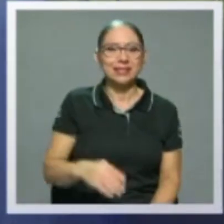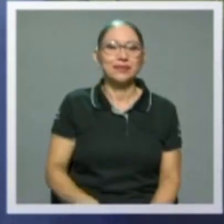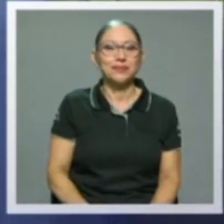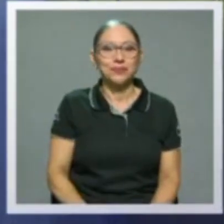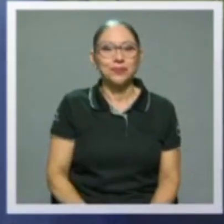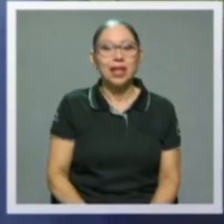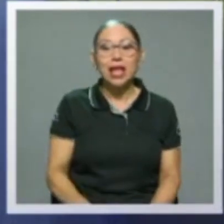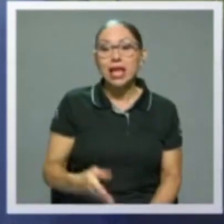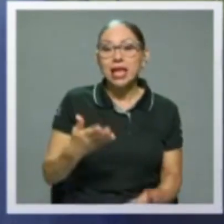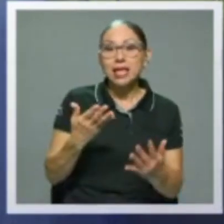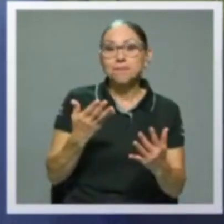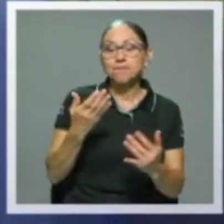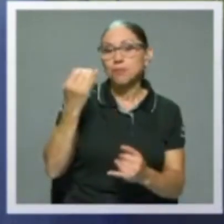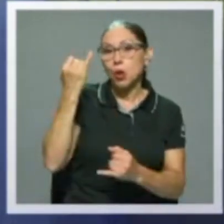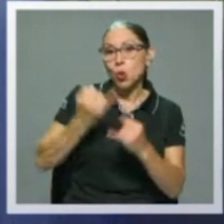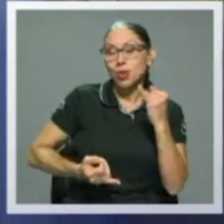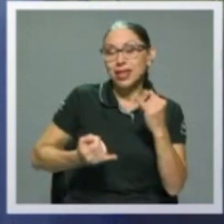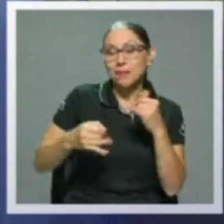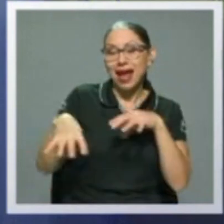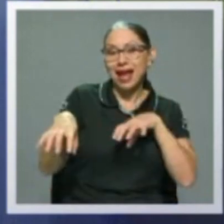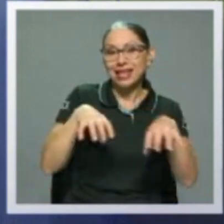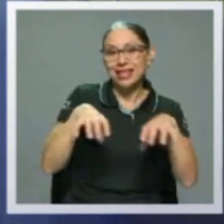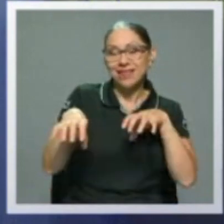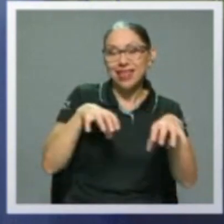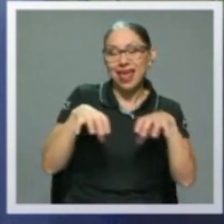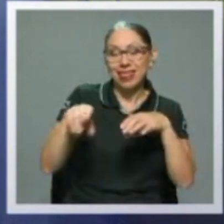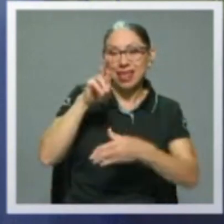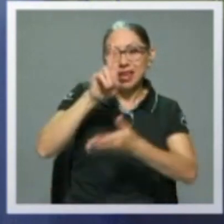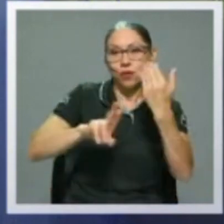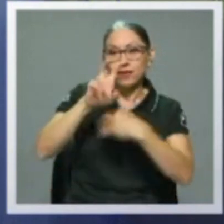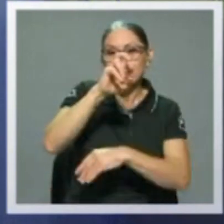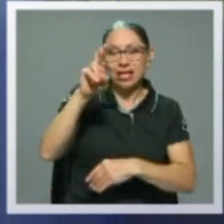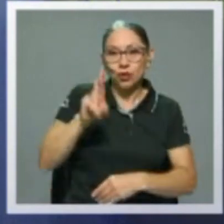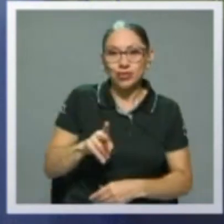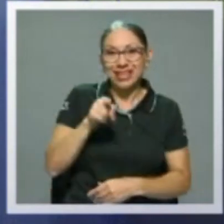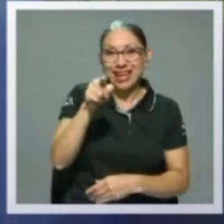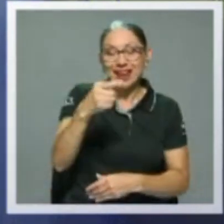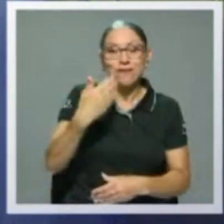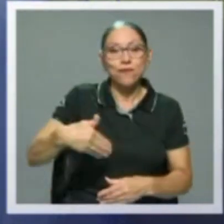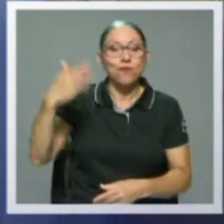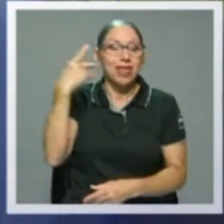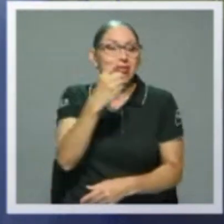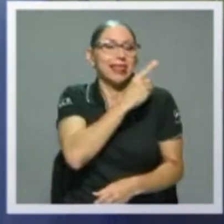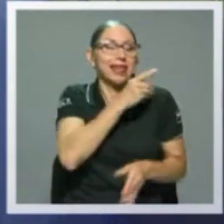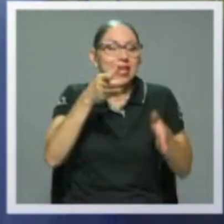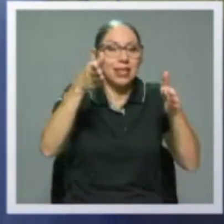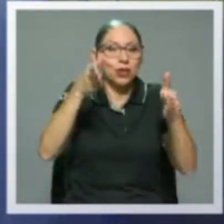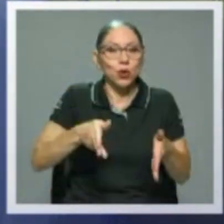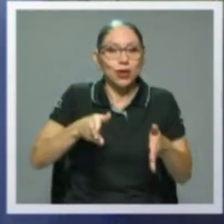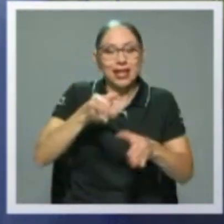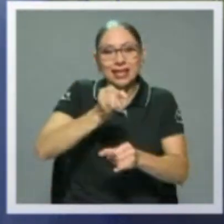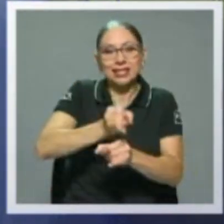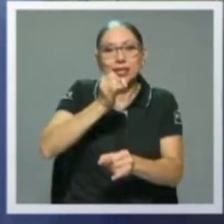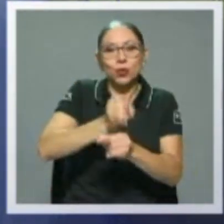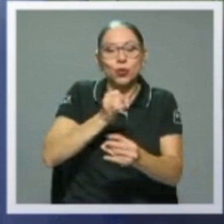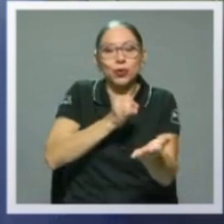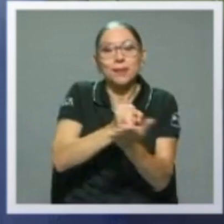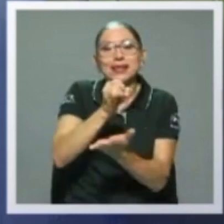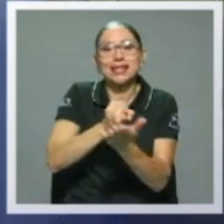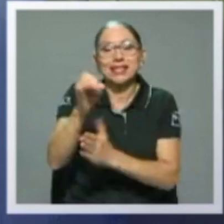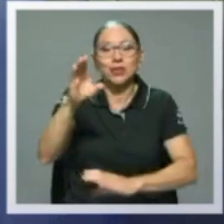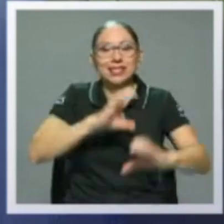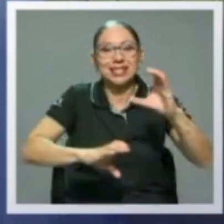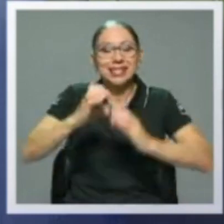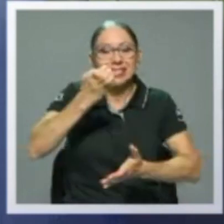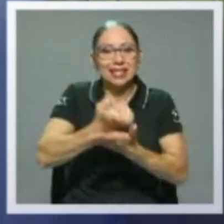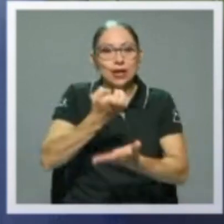la última actividad que tuvo don Denis en la Universidad de Costa Rica fue director del Instituto de Investigaciones en Ciencias Económicas, y cuando él se